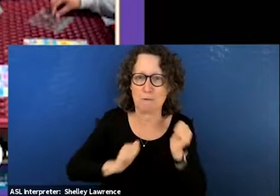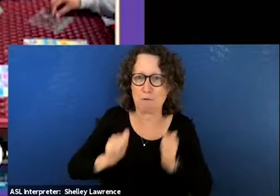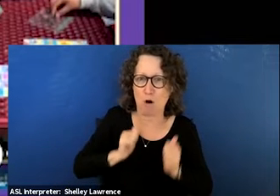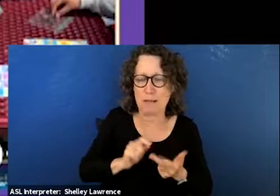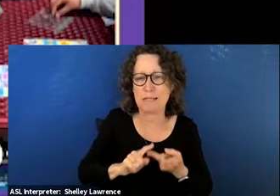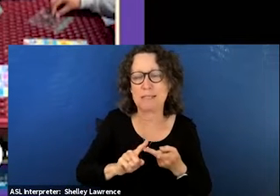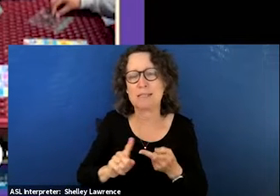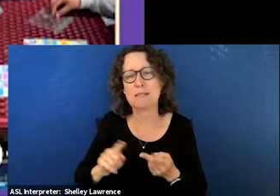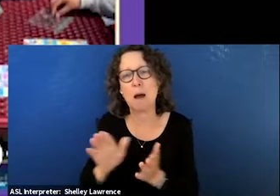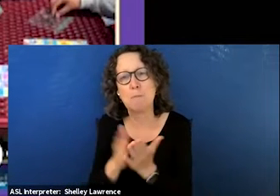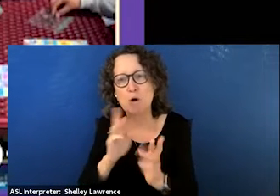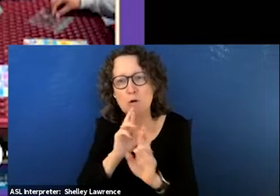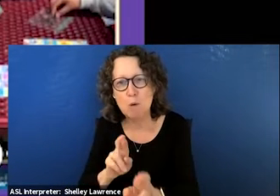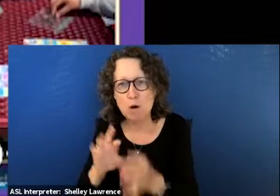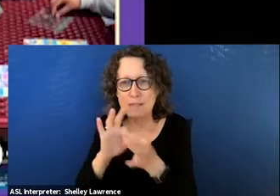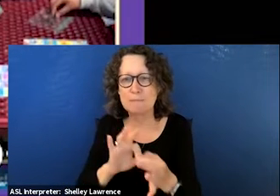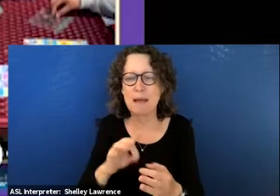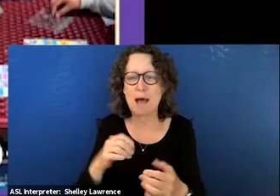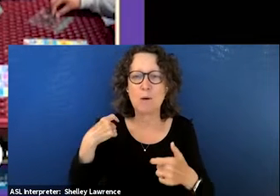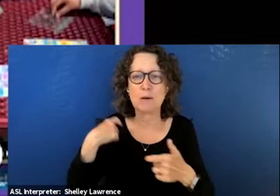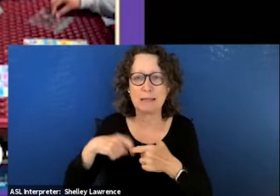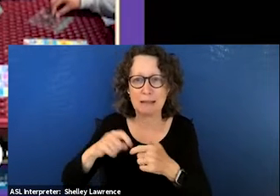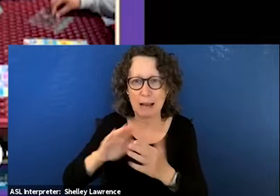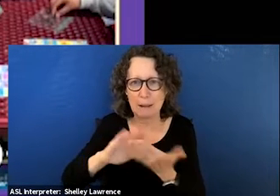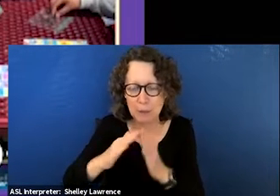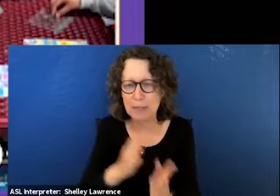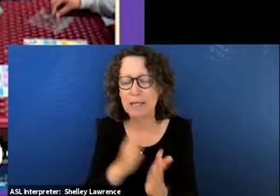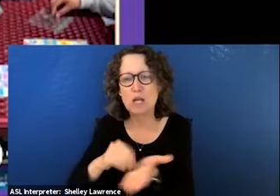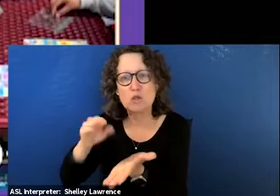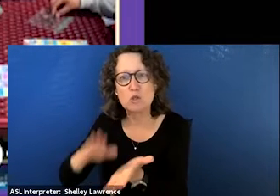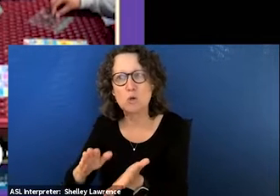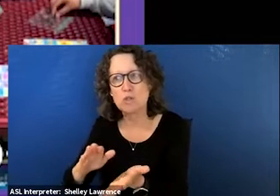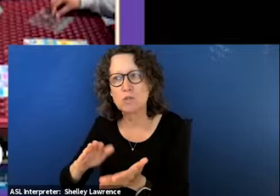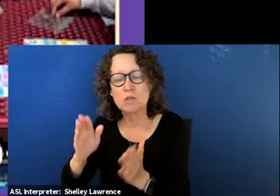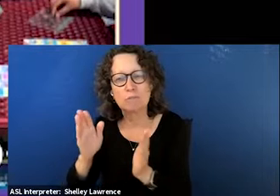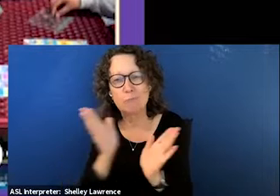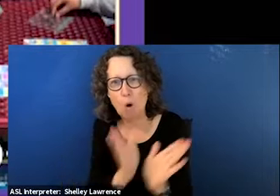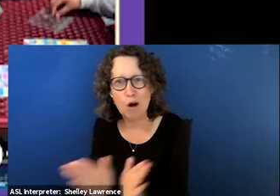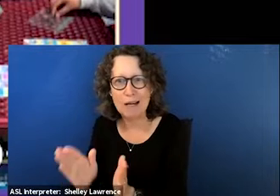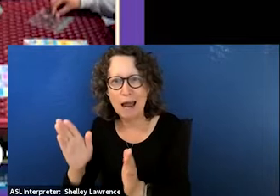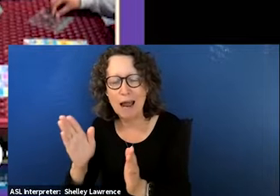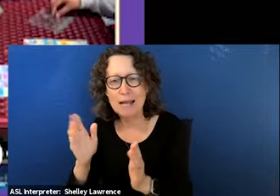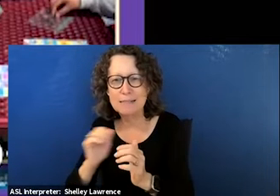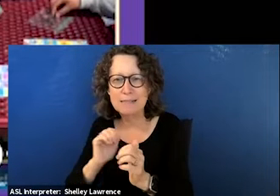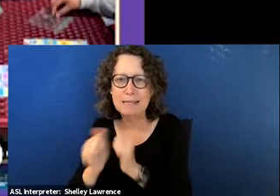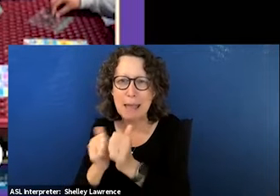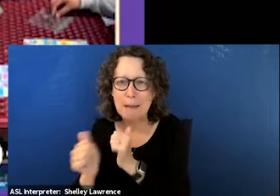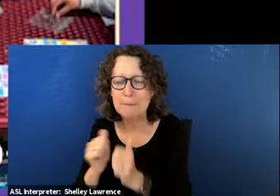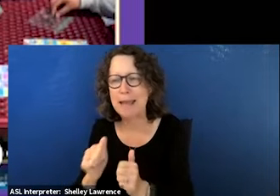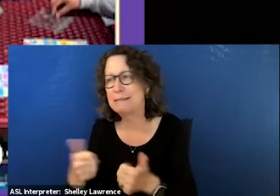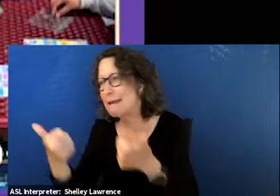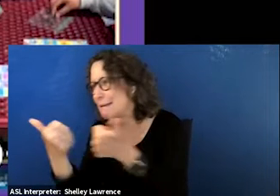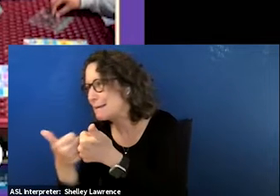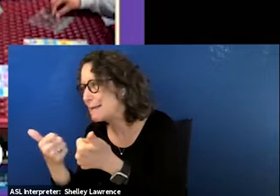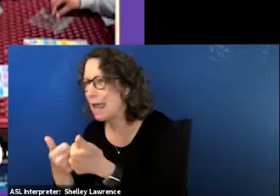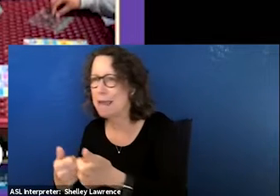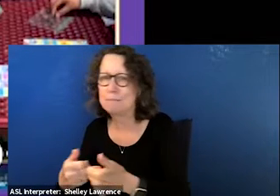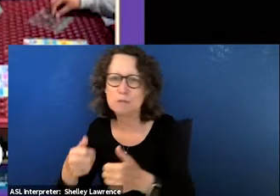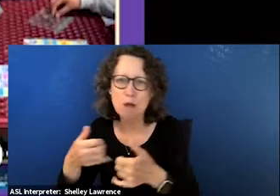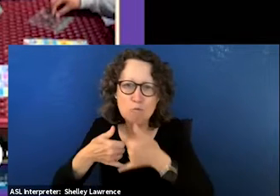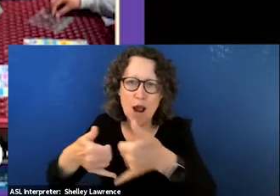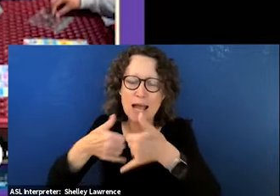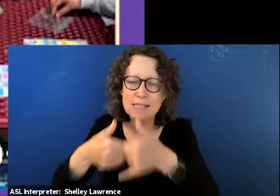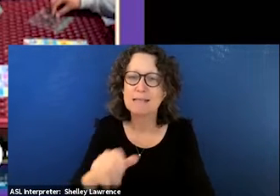en los patios, libros en el campus, los grupos estudiantiles haciendo campañas de concientización, juegos de lotería,